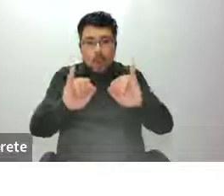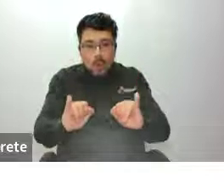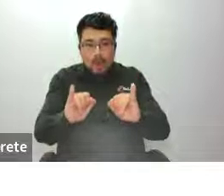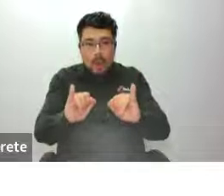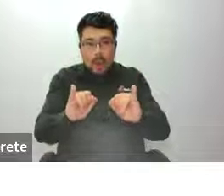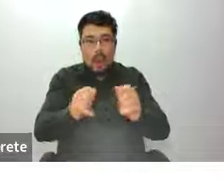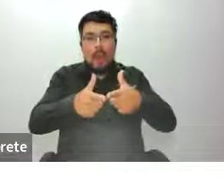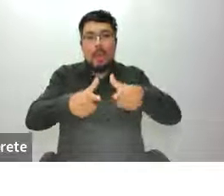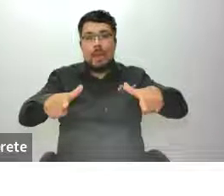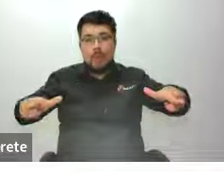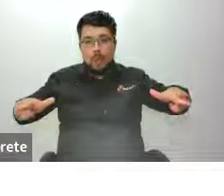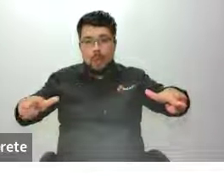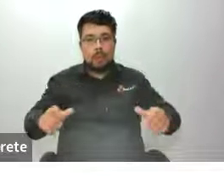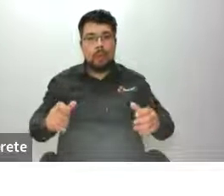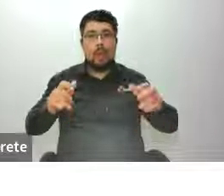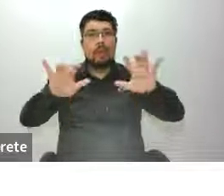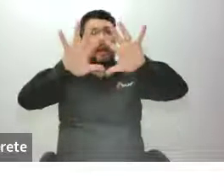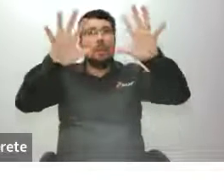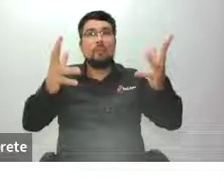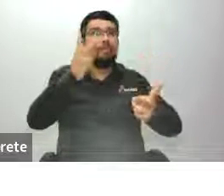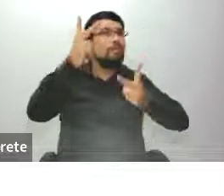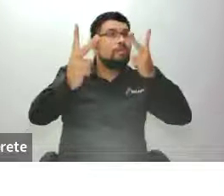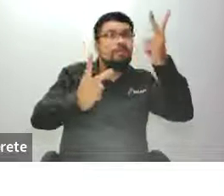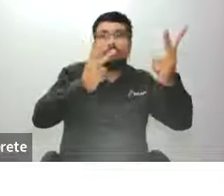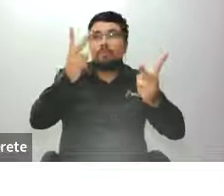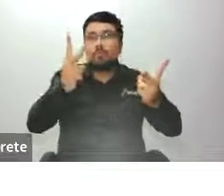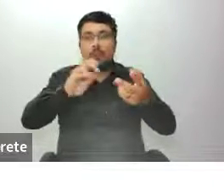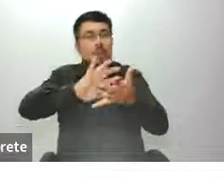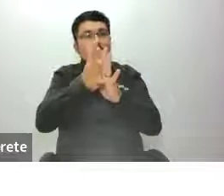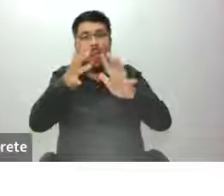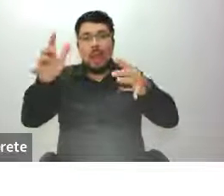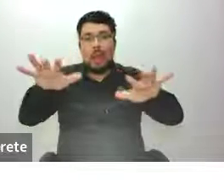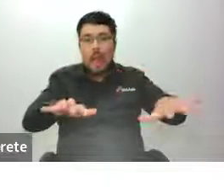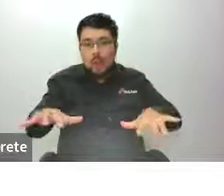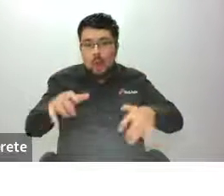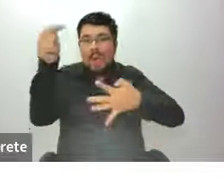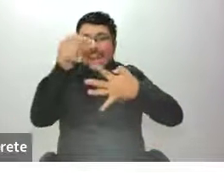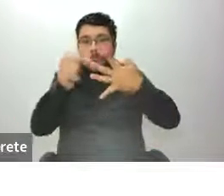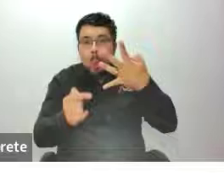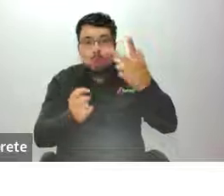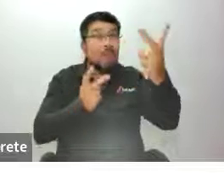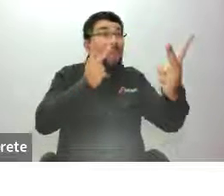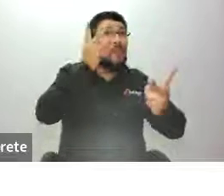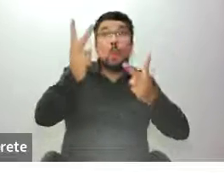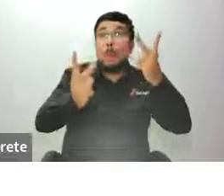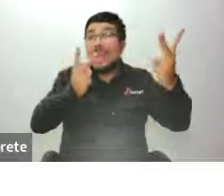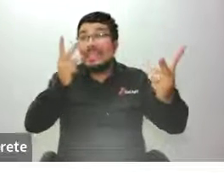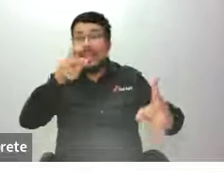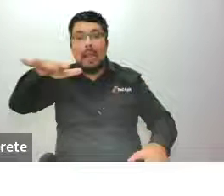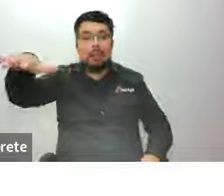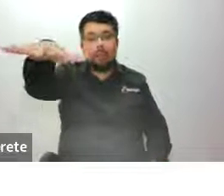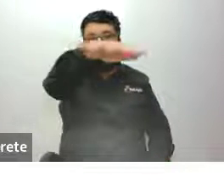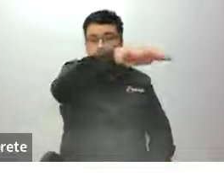la visoespacialidad y todos los recursos visoespaciales me van a permitir o le van a permitir a una